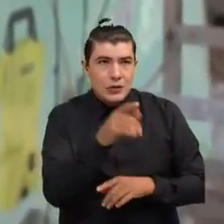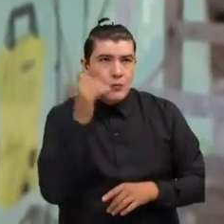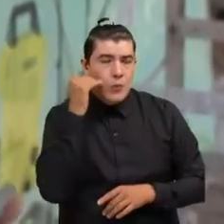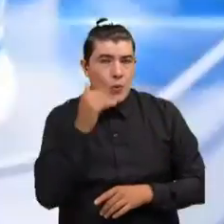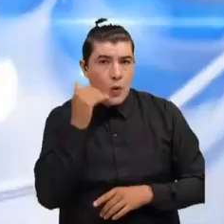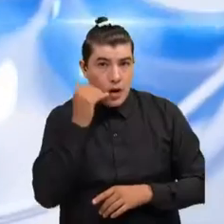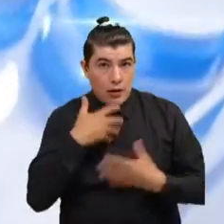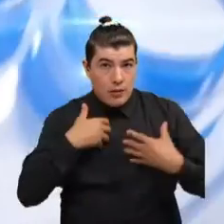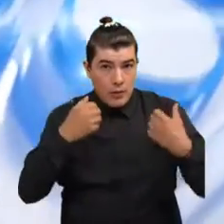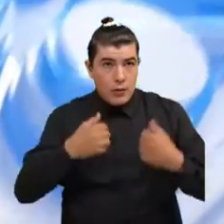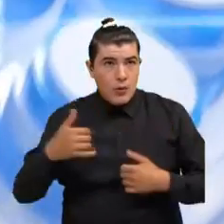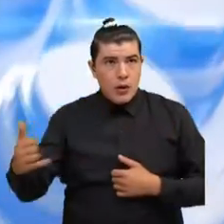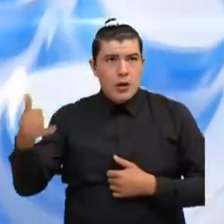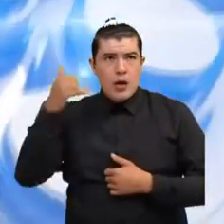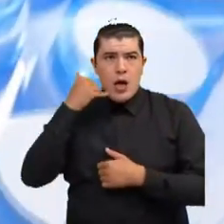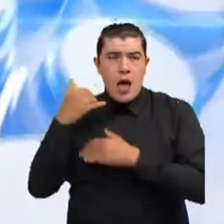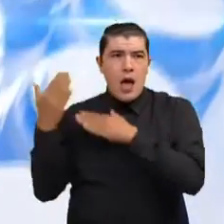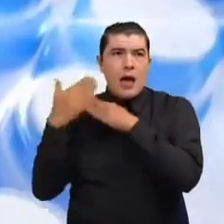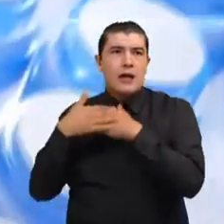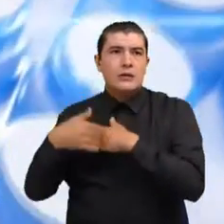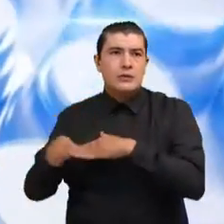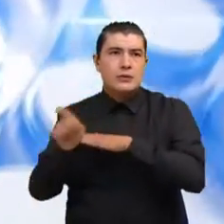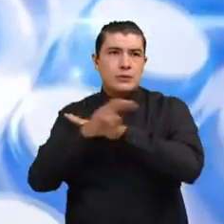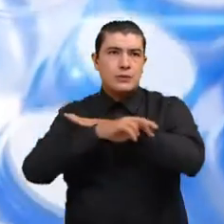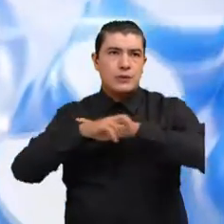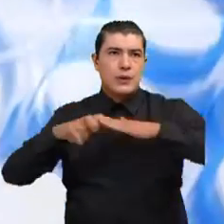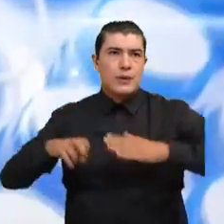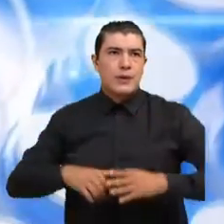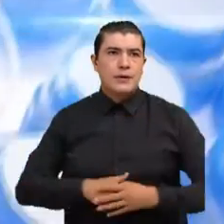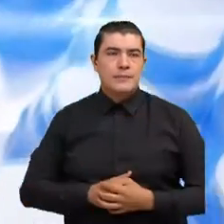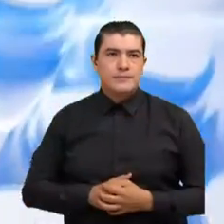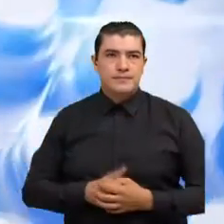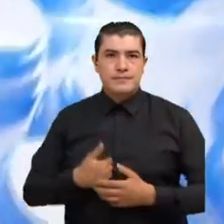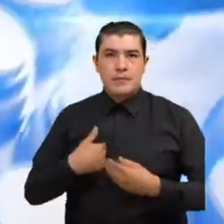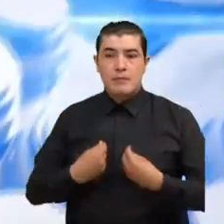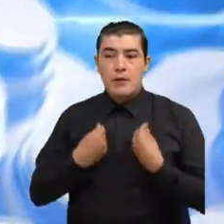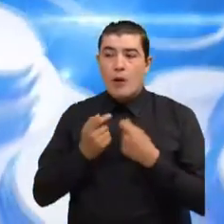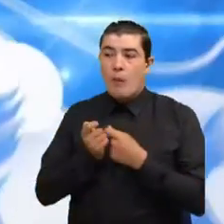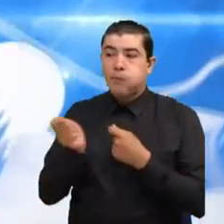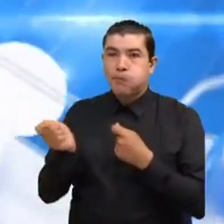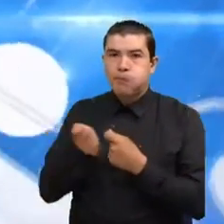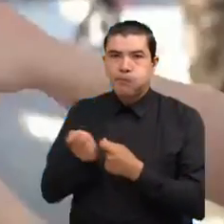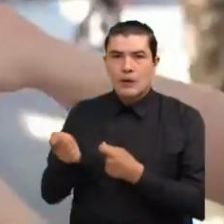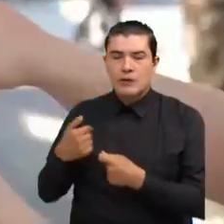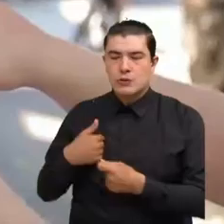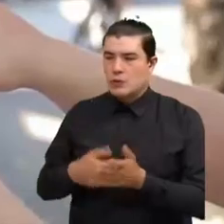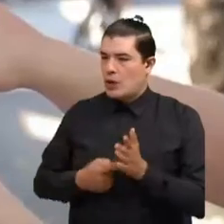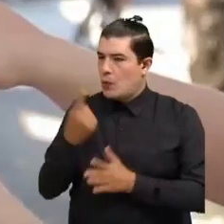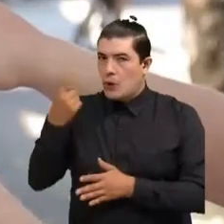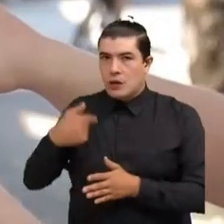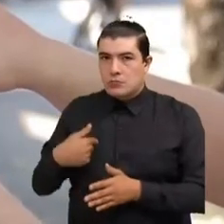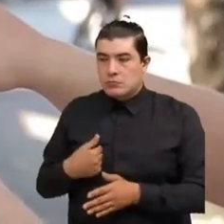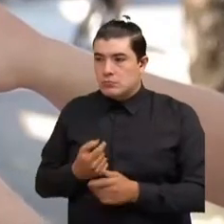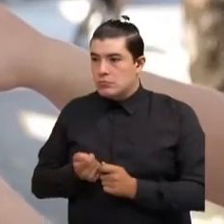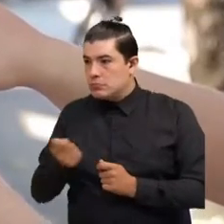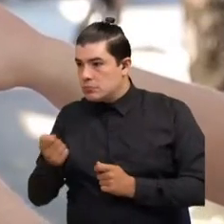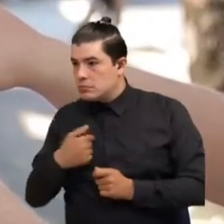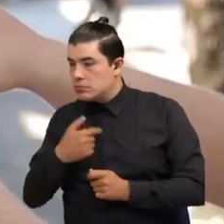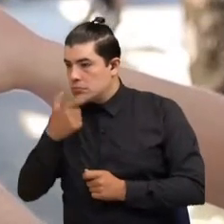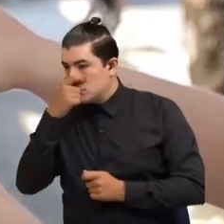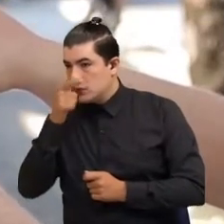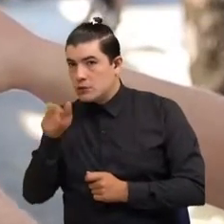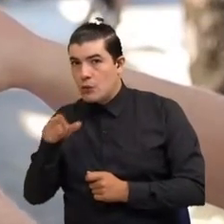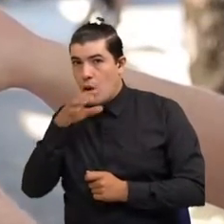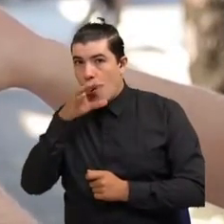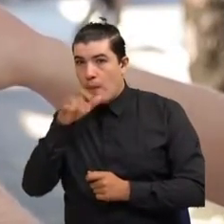recibió una llamada donde le informaron que la habían robado. Como vivo aquí a la vuelta, inmediatamente me desplacé y ya no estaban los señores,